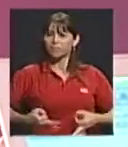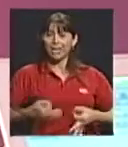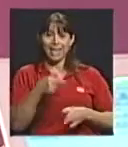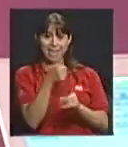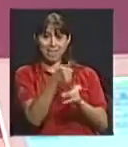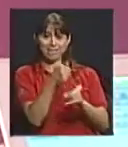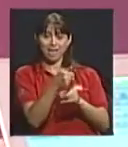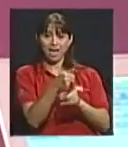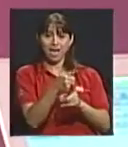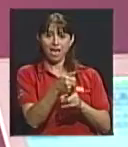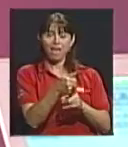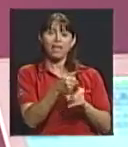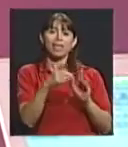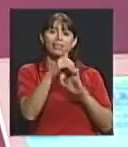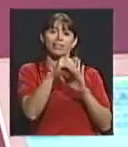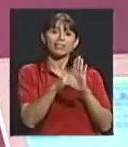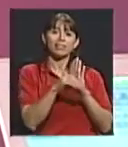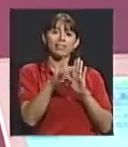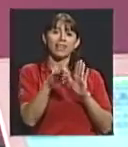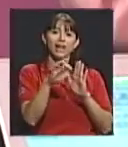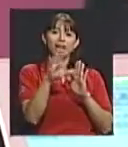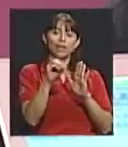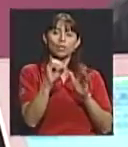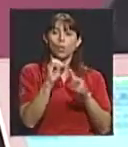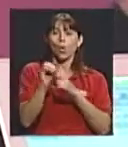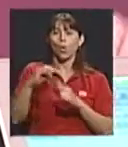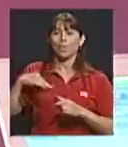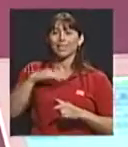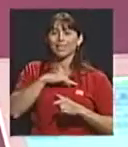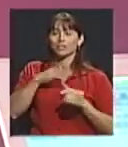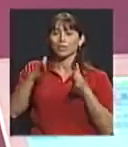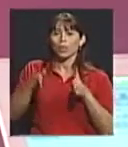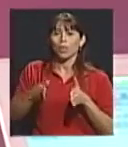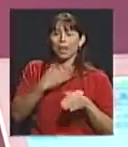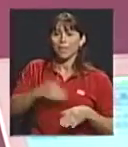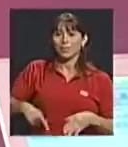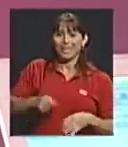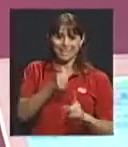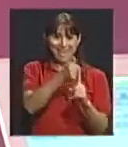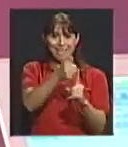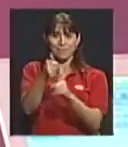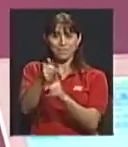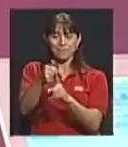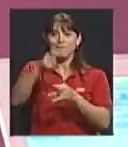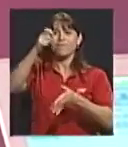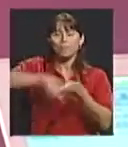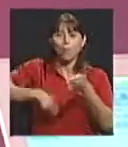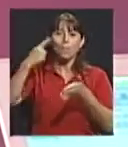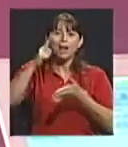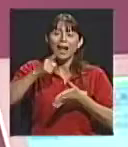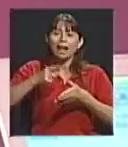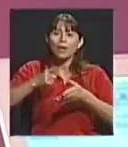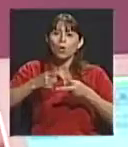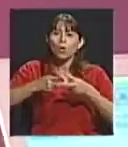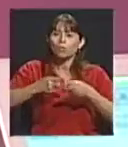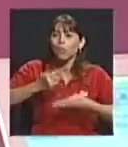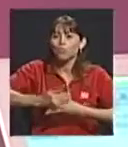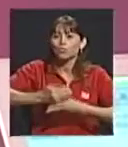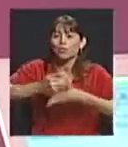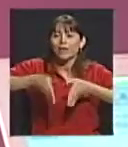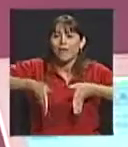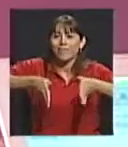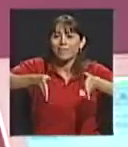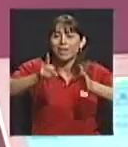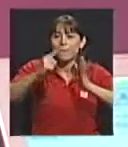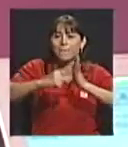decreto junto con el ministro de la presidencia para construir la carretera 1856 liberando todos los